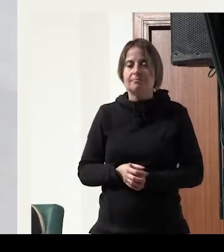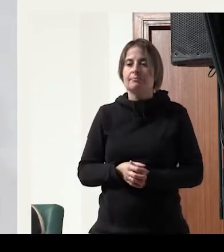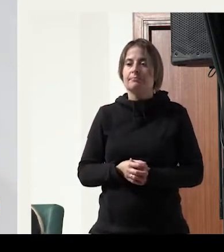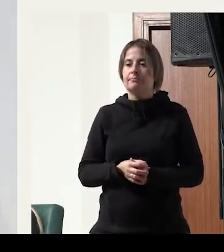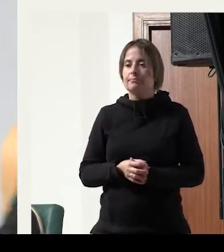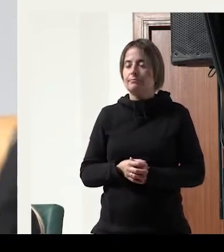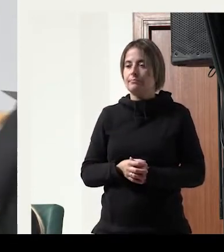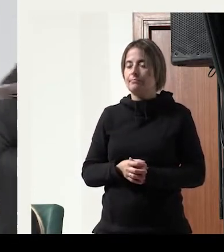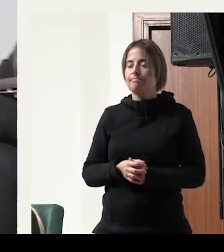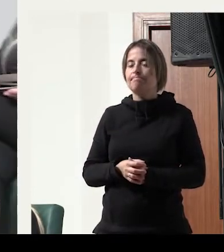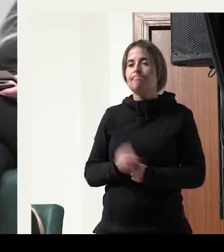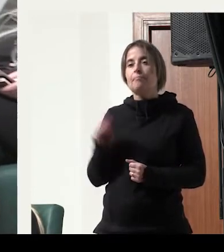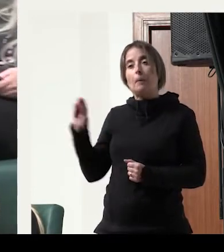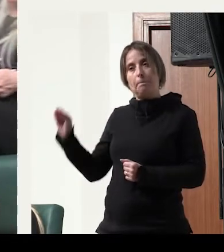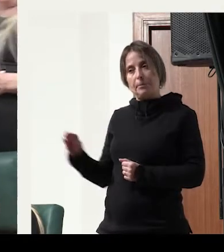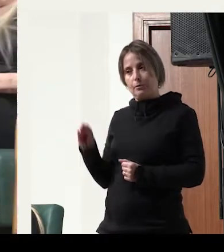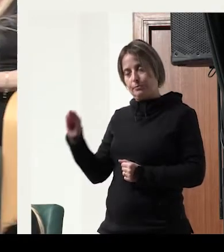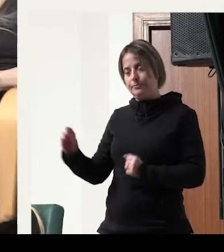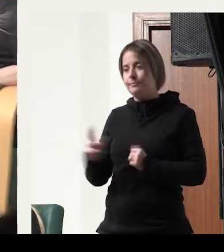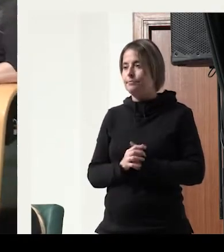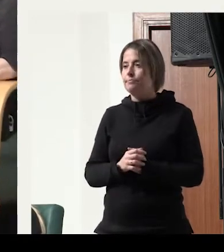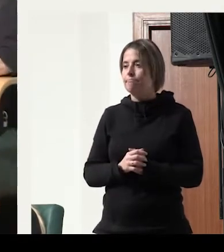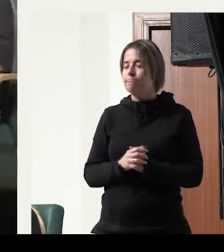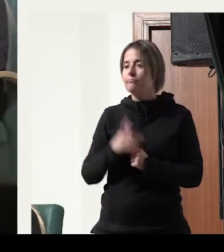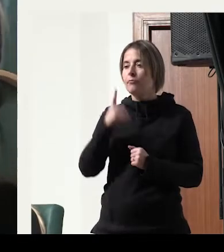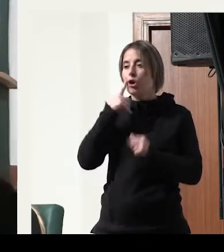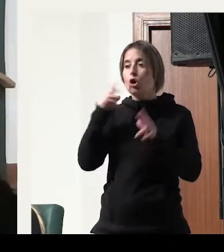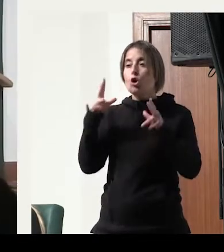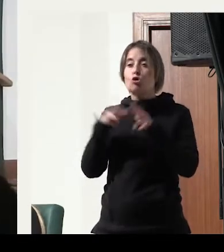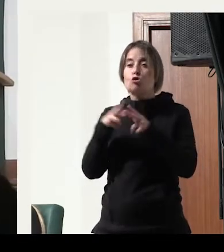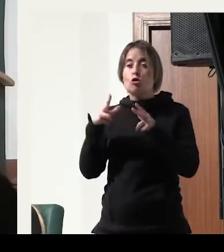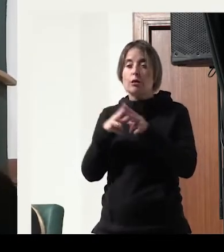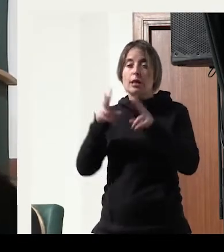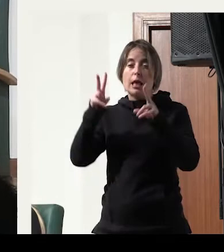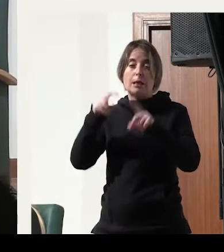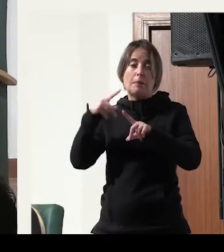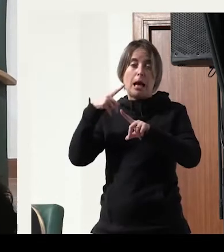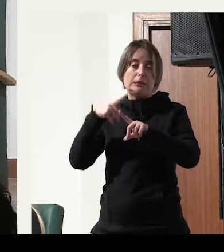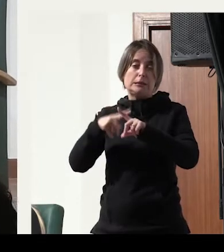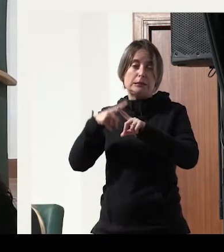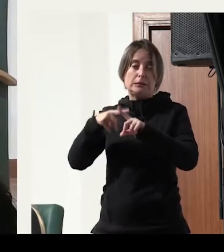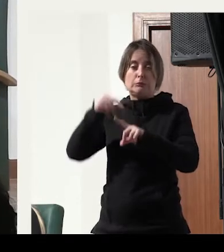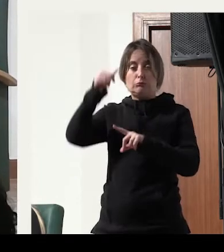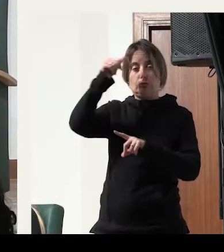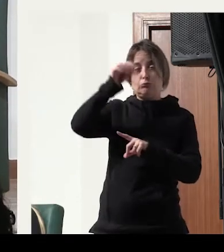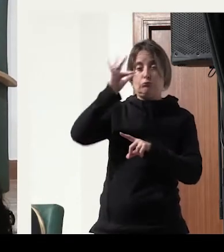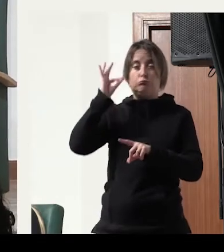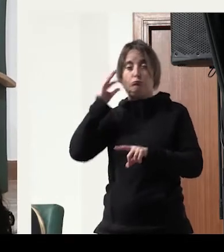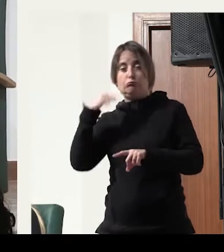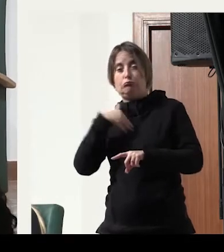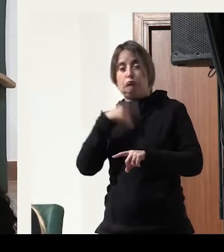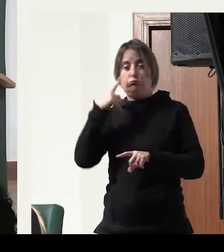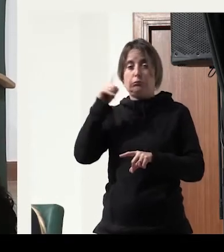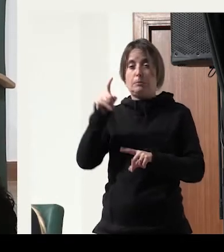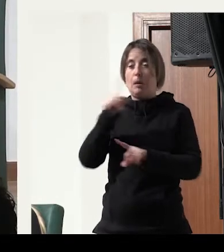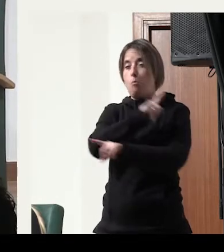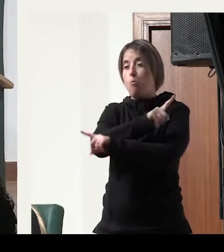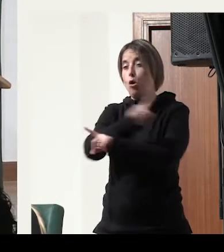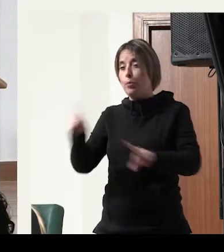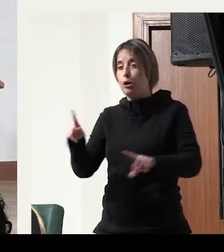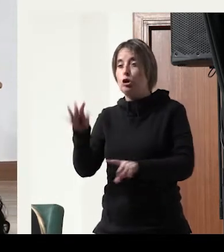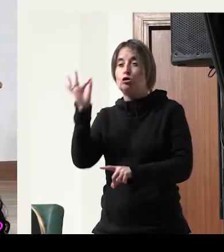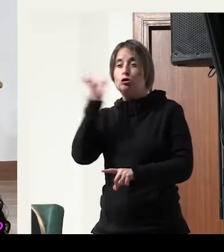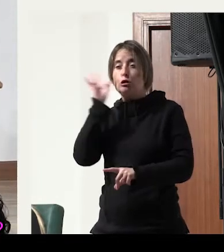Mariluz, en esta sociedad hipersexualizada, ¿por qué pesa tanto esa prohibición sexual sobre las mujeres